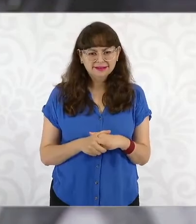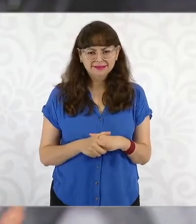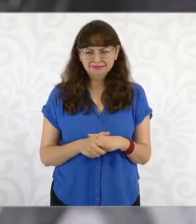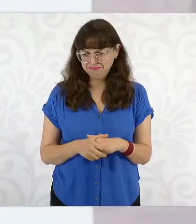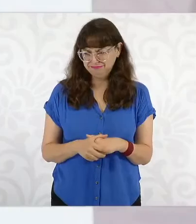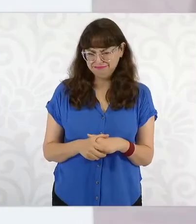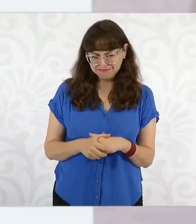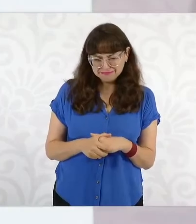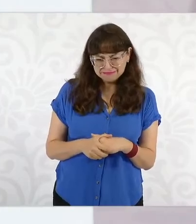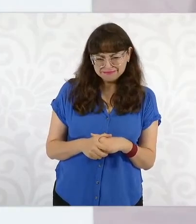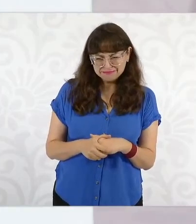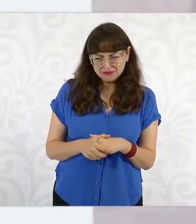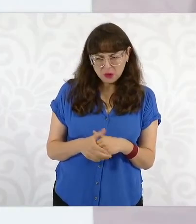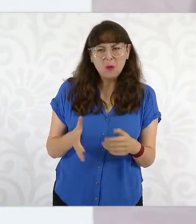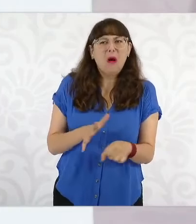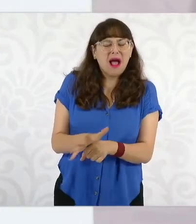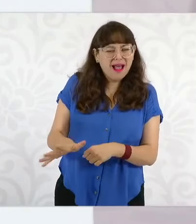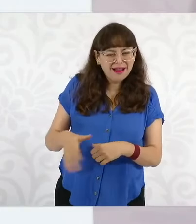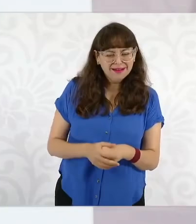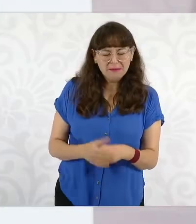Bueno, ¿de dónde se lo inventan?